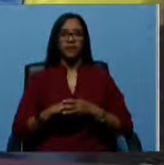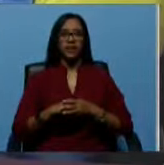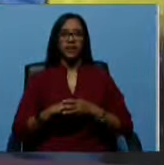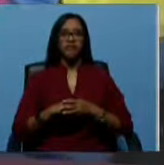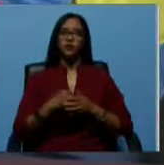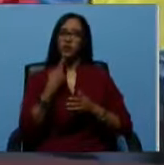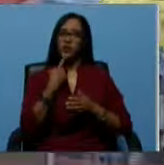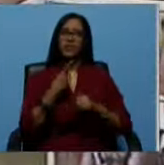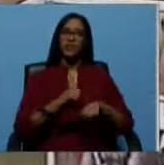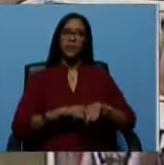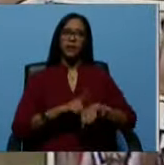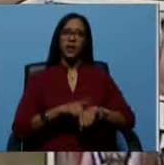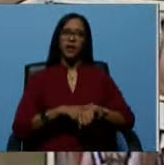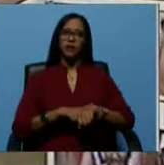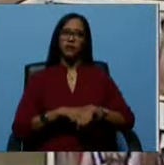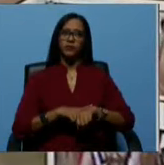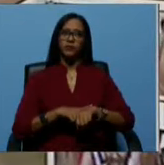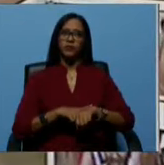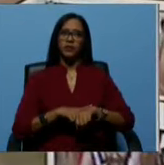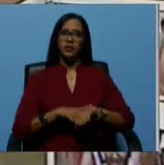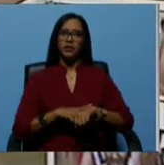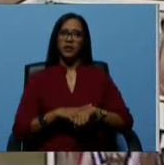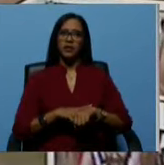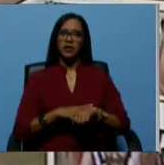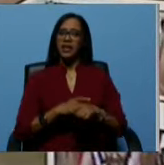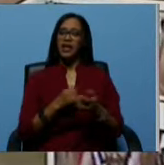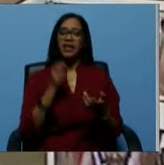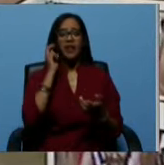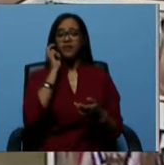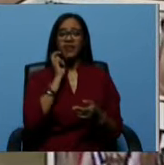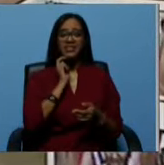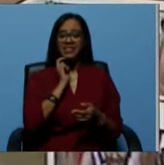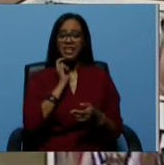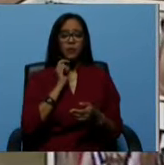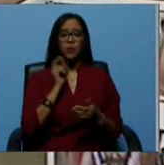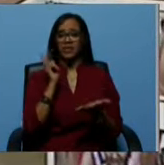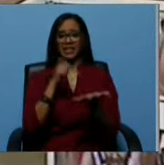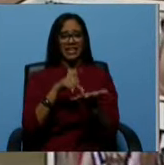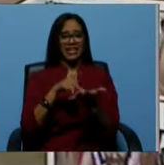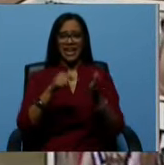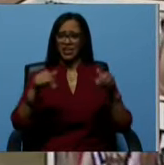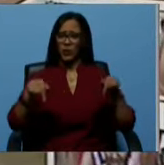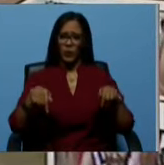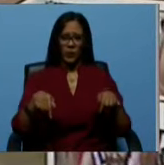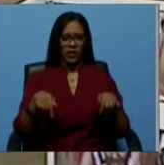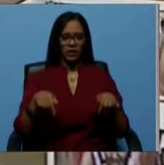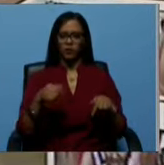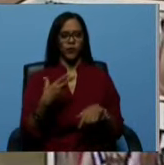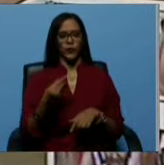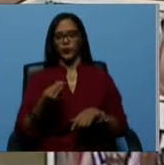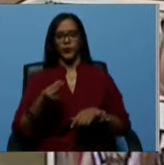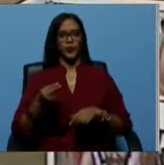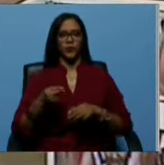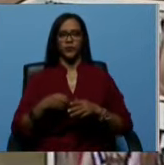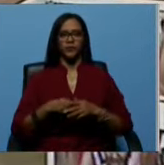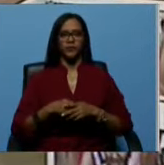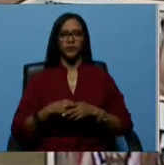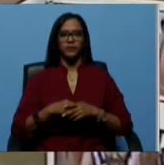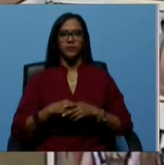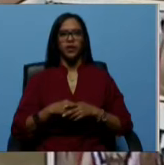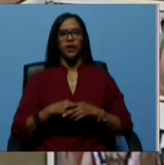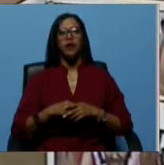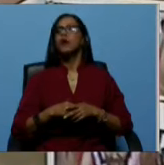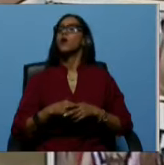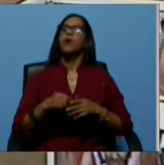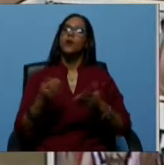decía temprano, que no es que el fascismo está llegando ahorita aquí. No. Pero sí que uno